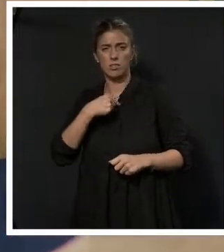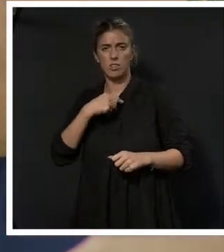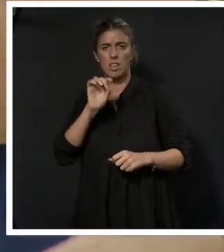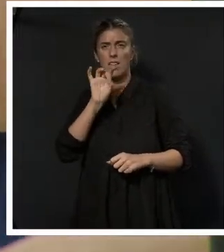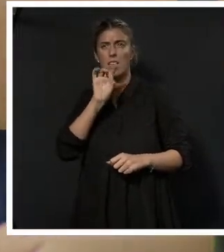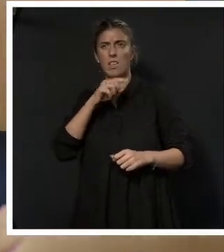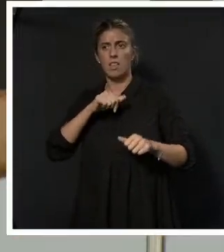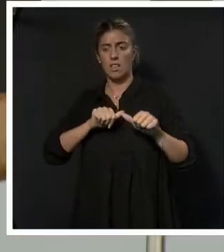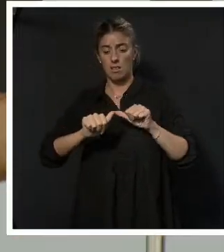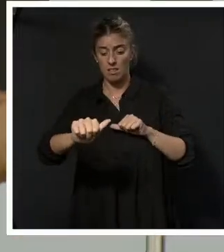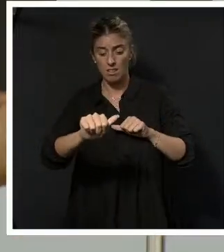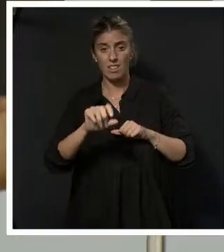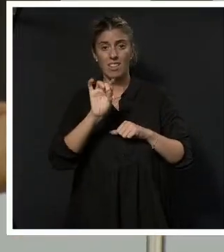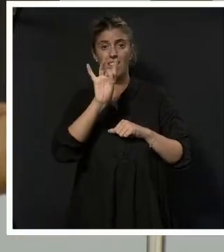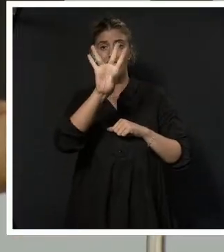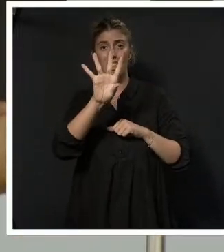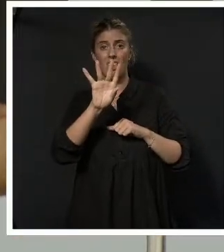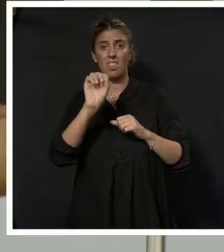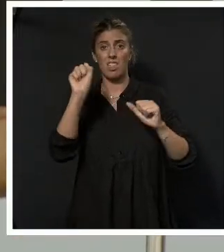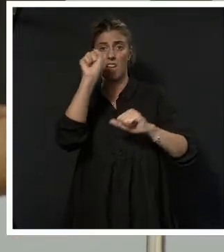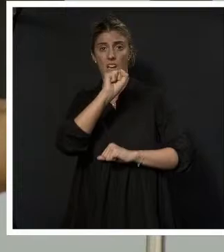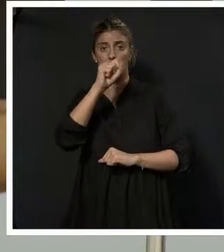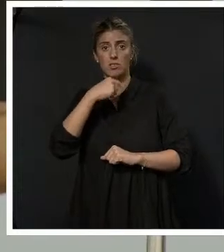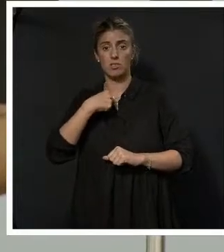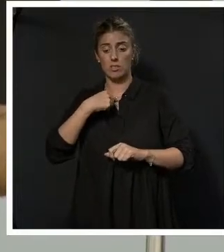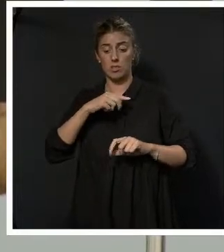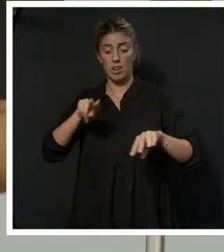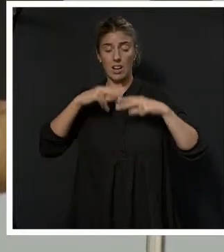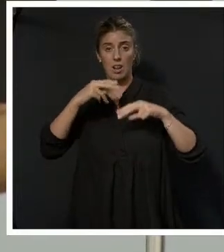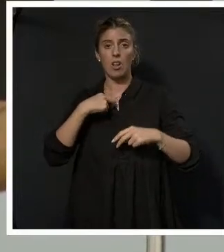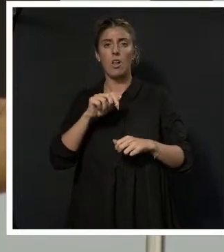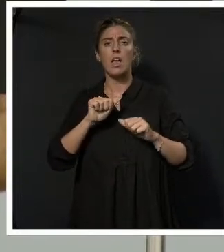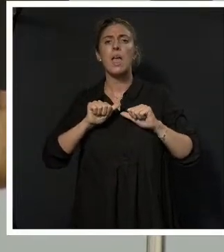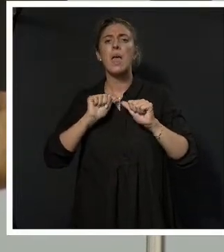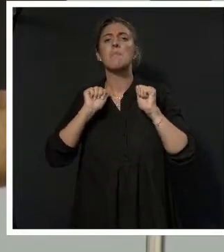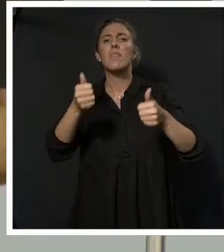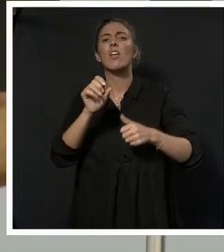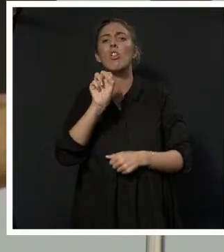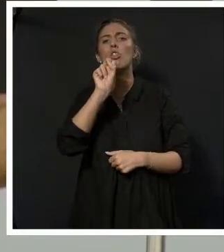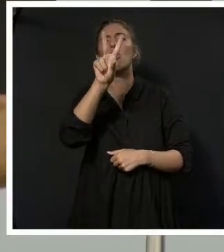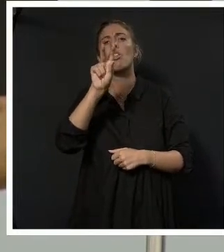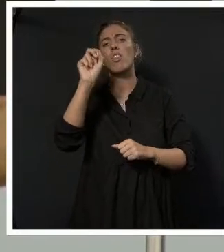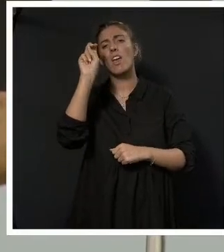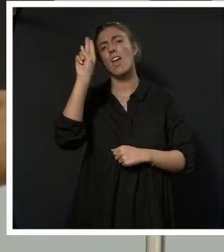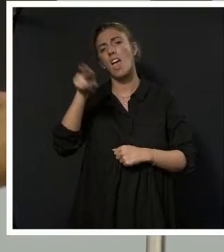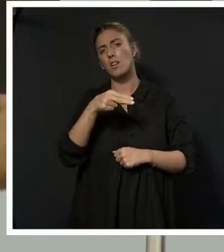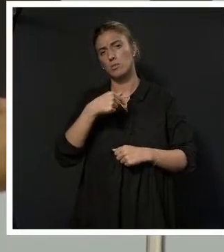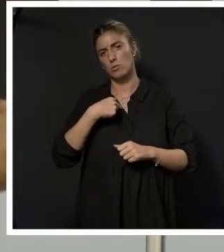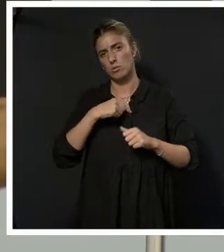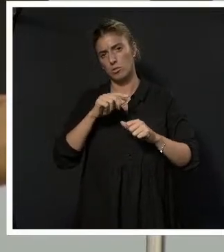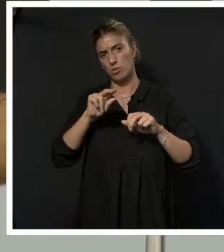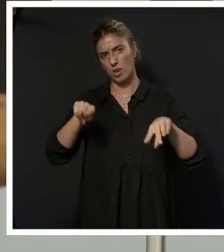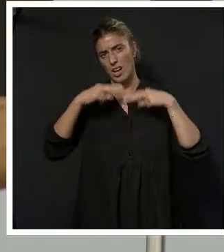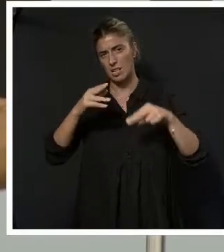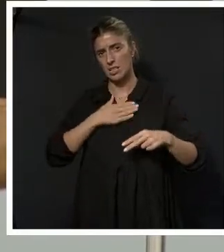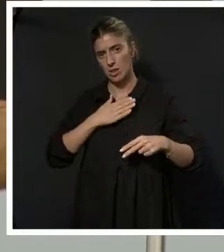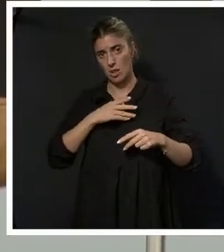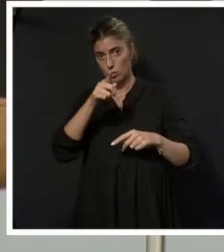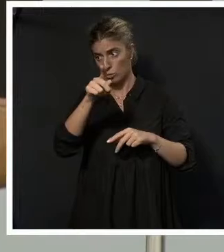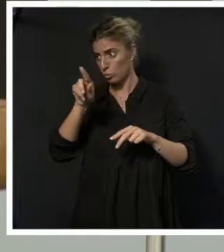a ser o decimoquinto aniversario 12 euros Imagínate si eras